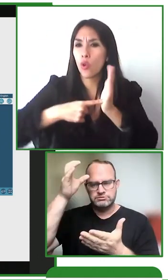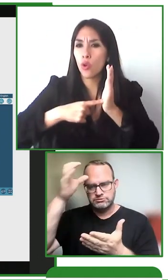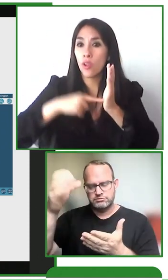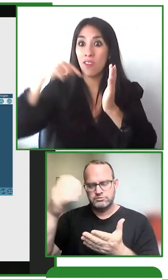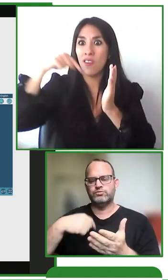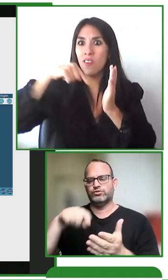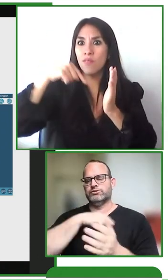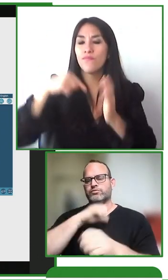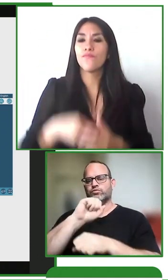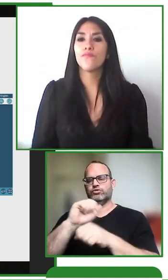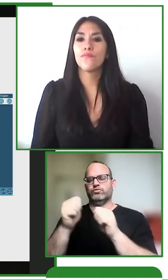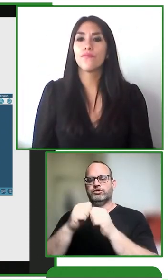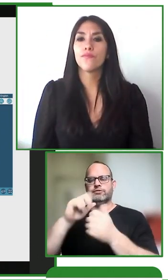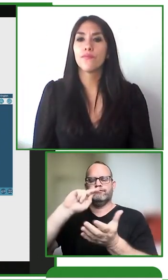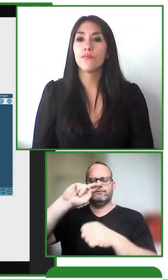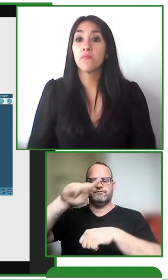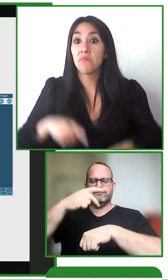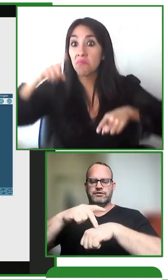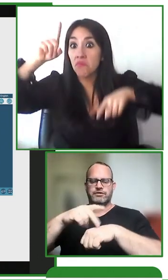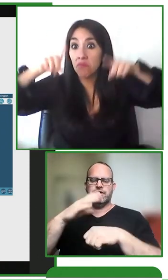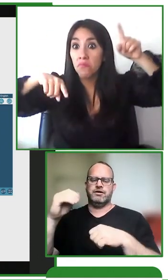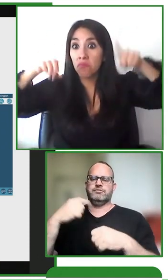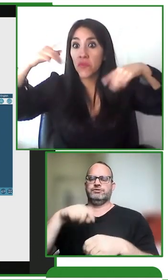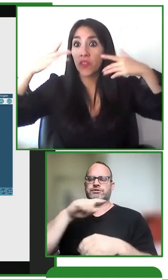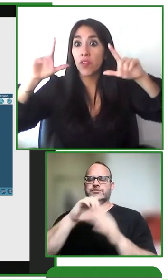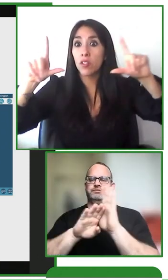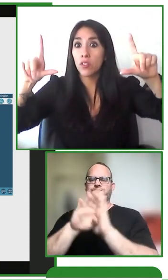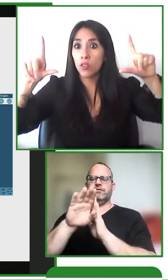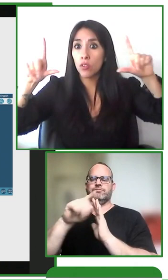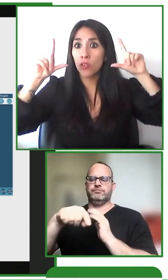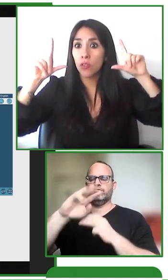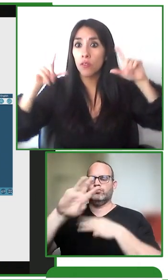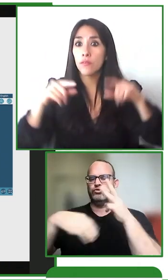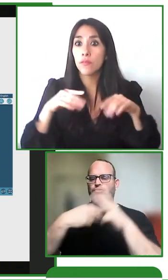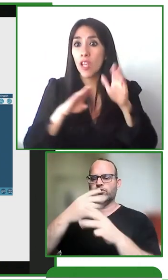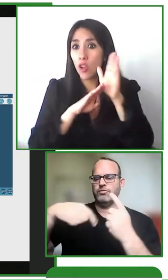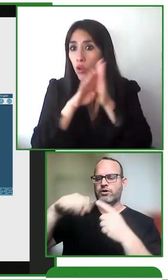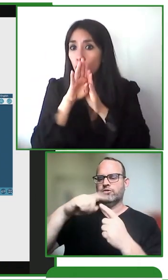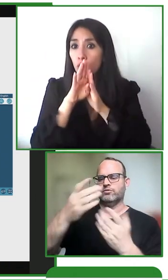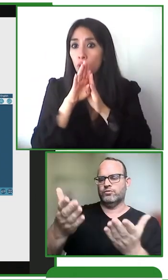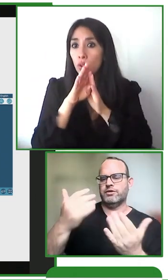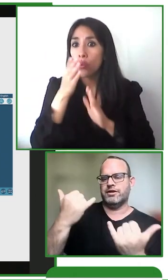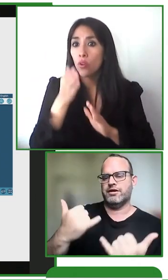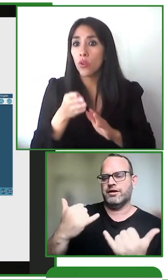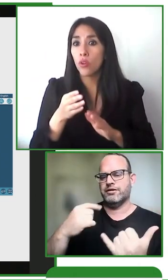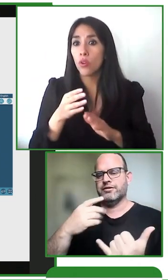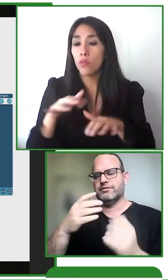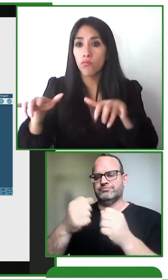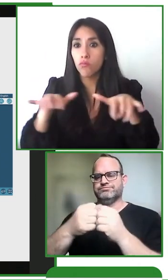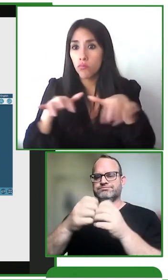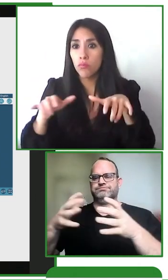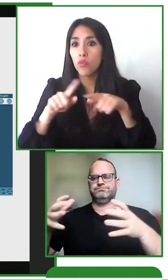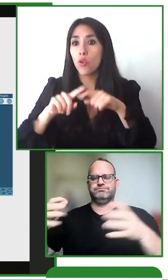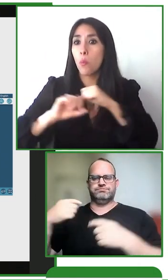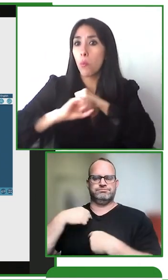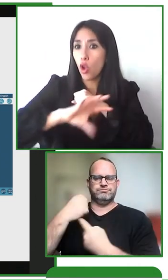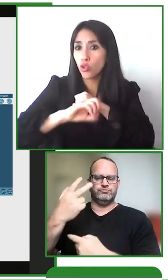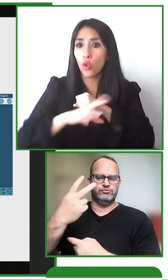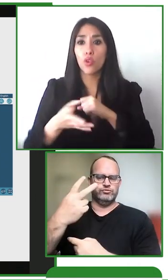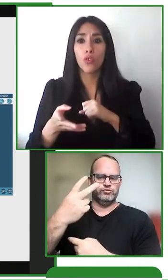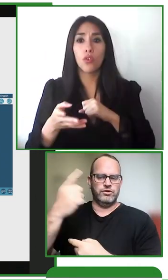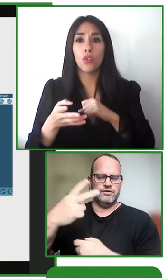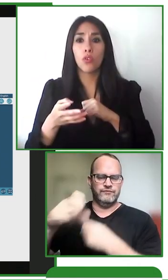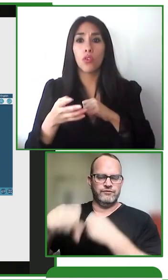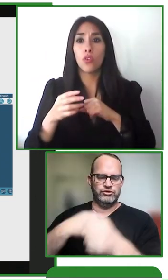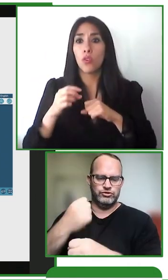algunos fondos y así desarrollamos esta plataforma que se llama World Around You Away y al comienzo iniciamos